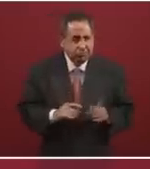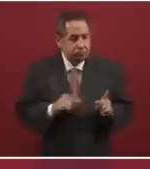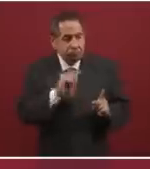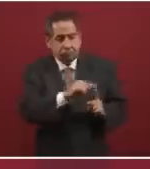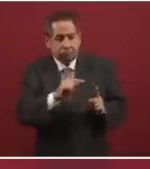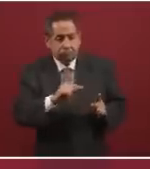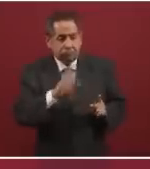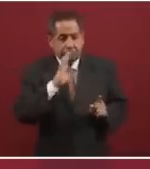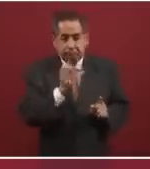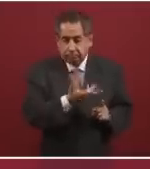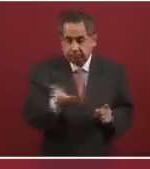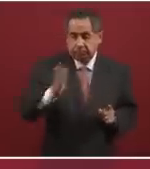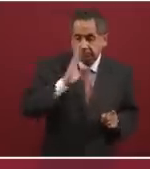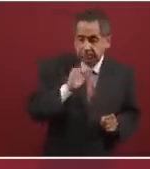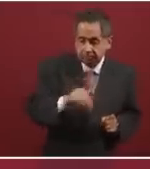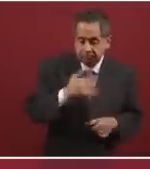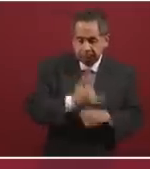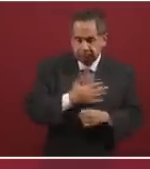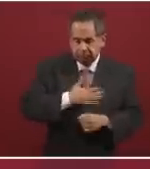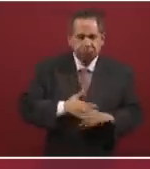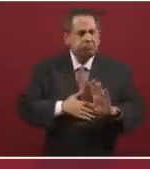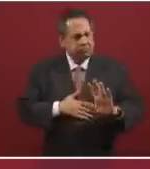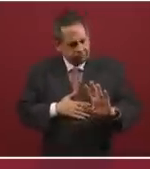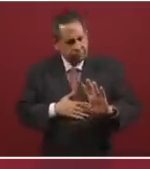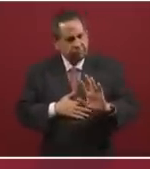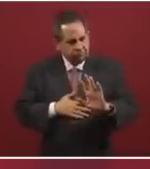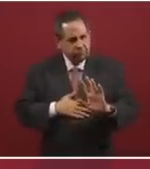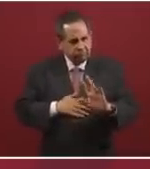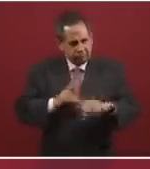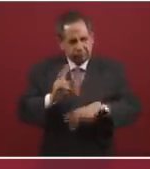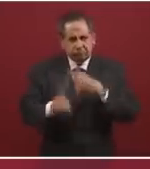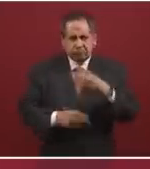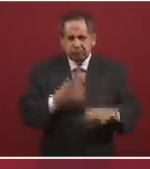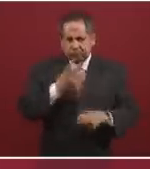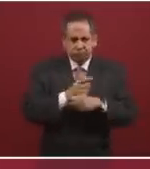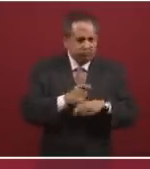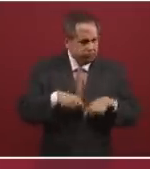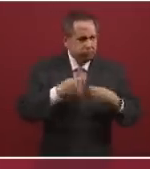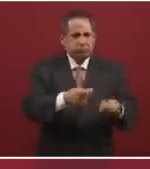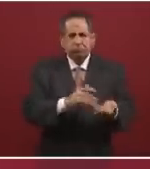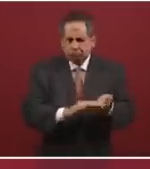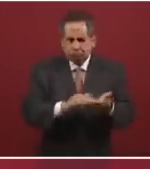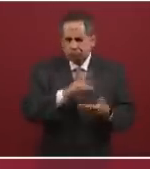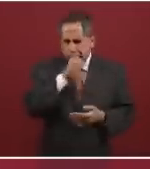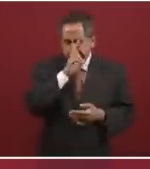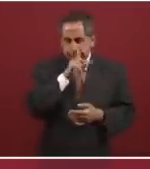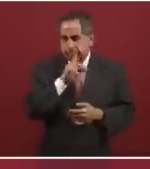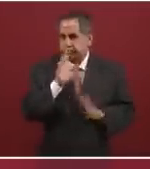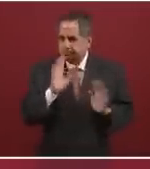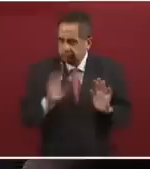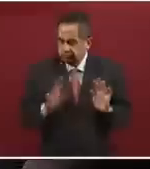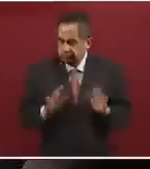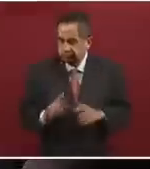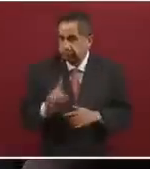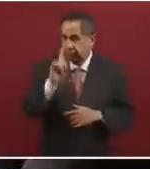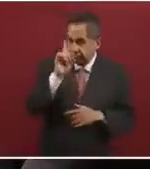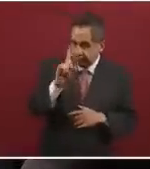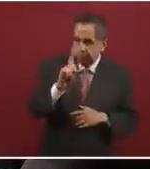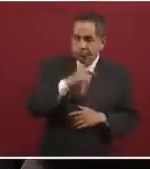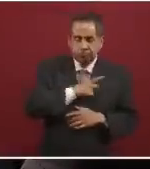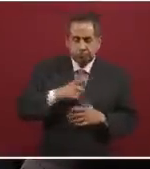abusos, se hayan cometido injusticias, se va a reparar el daño, pero teníamos que